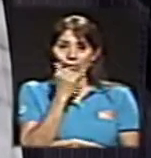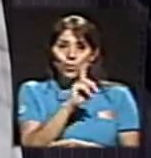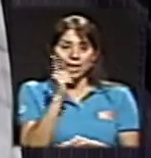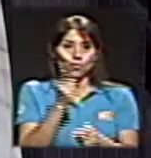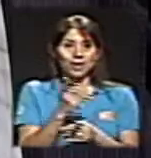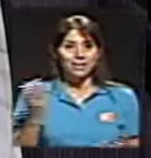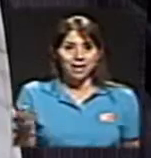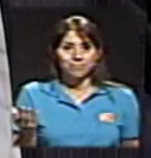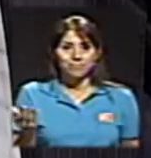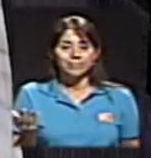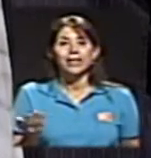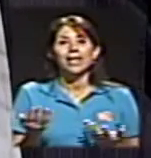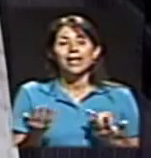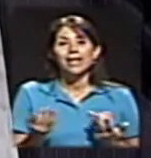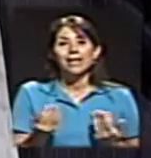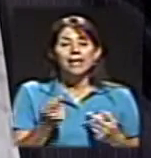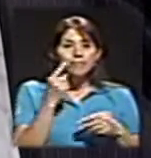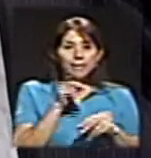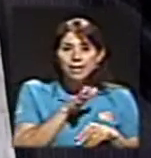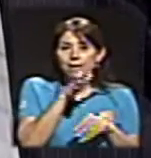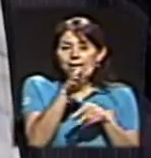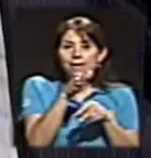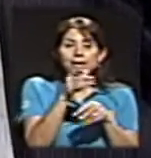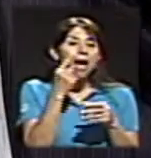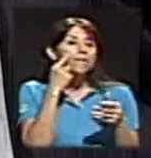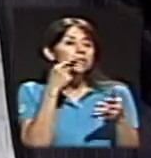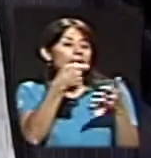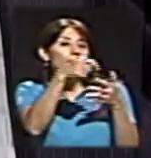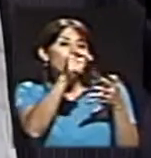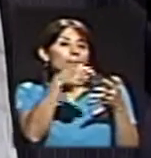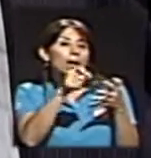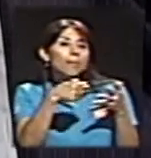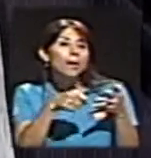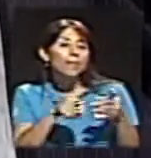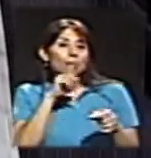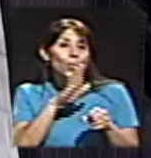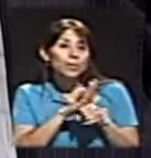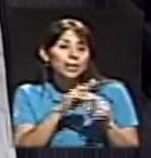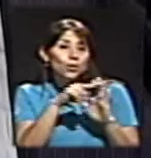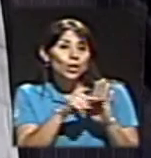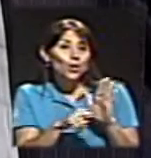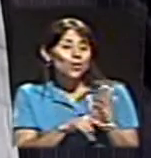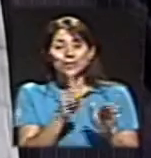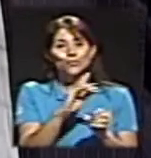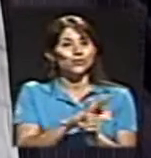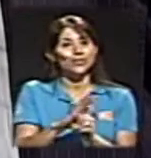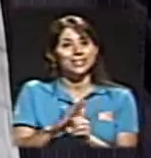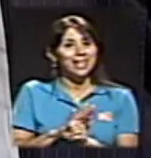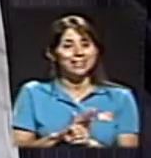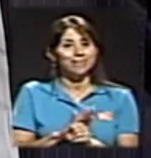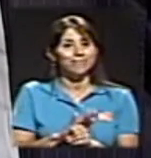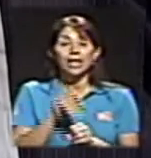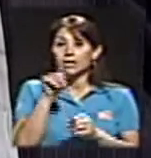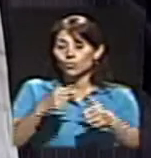Que ir a chequear, ¿verdad?, y verificar con una listita el cumplimiento de normas no es suficiente, y es un reto de todo el